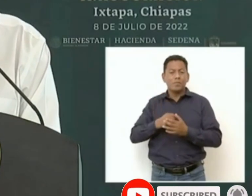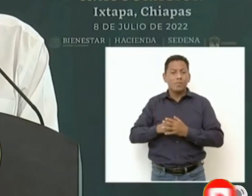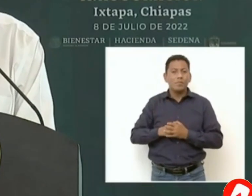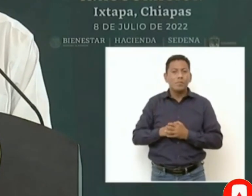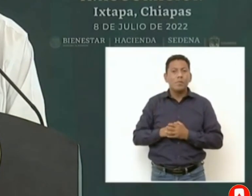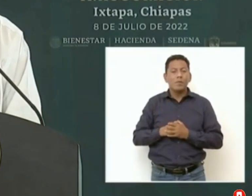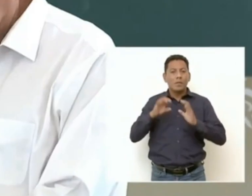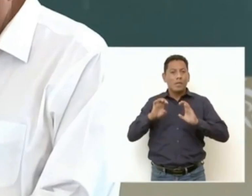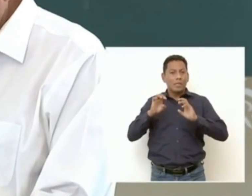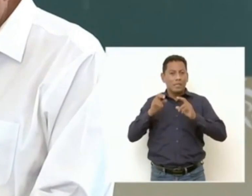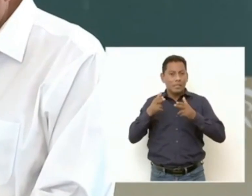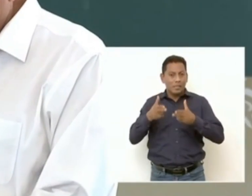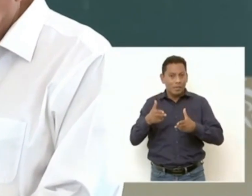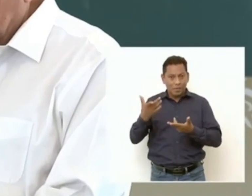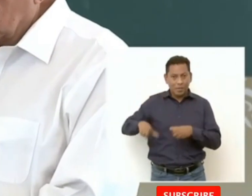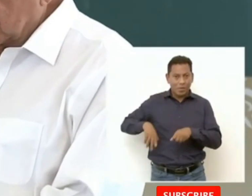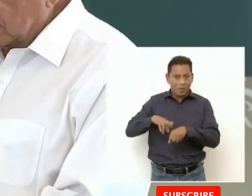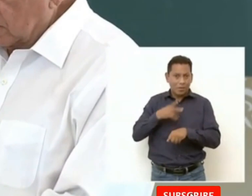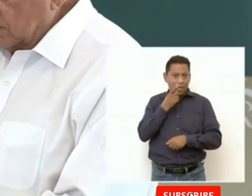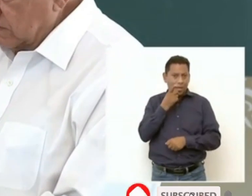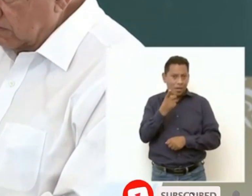de Chiapas,